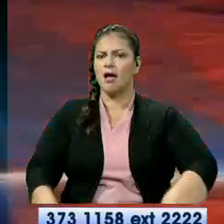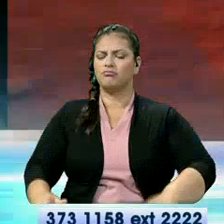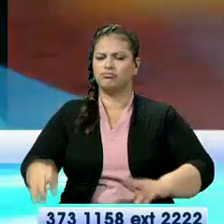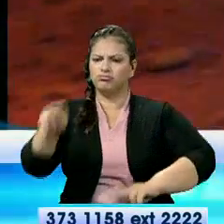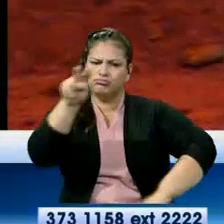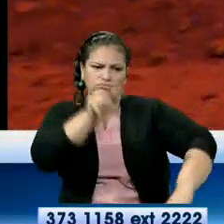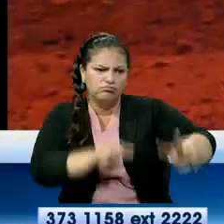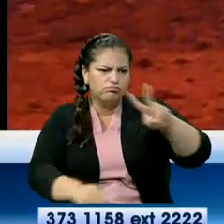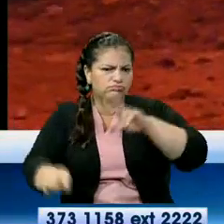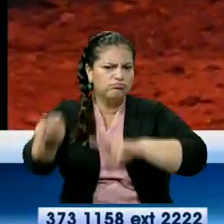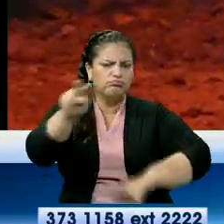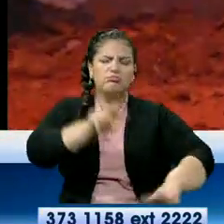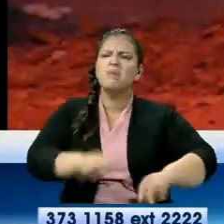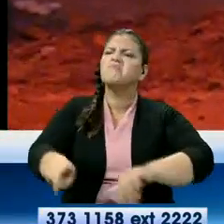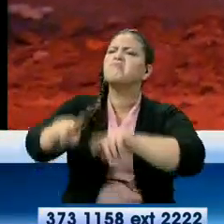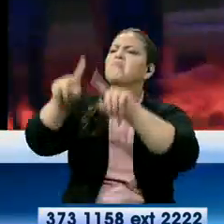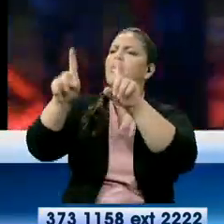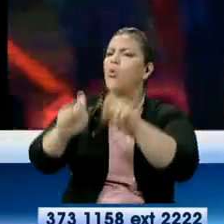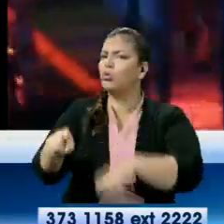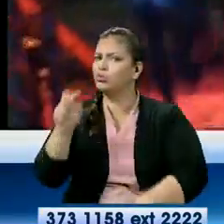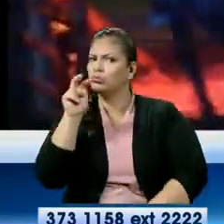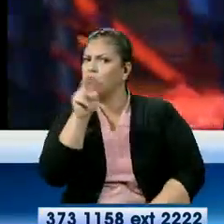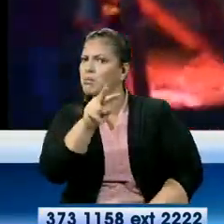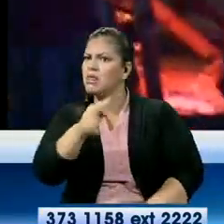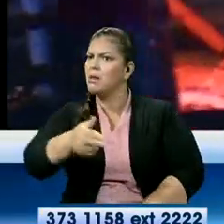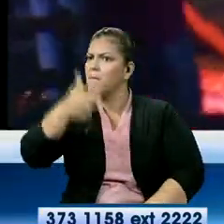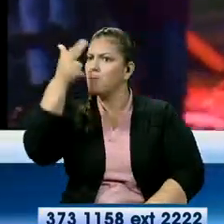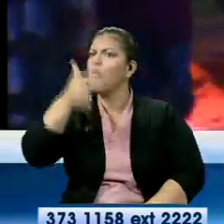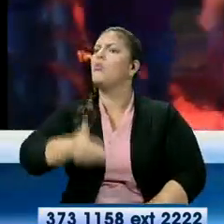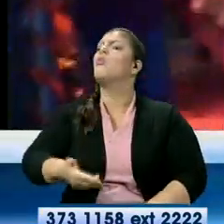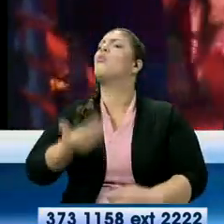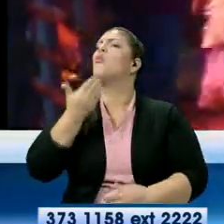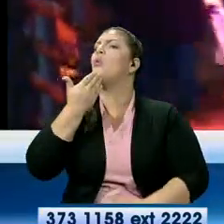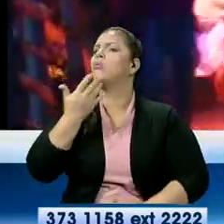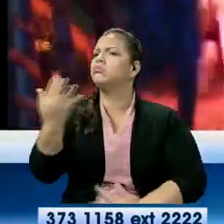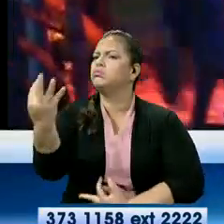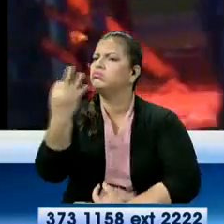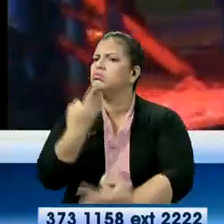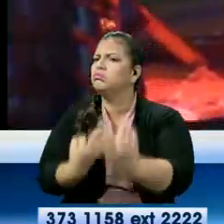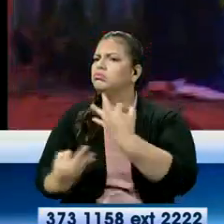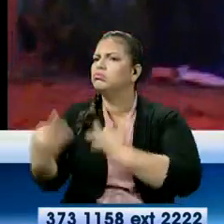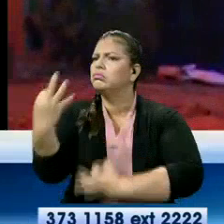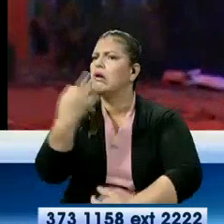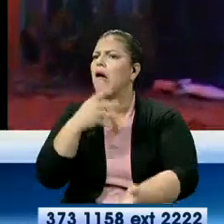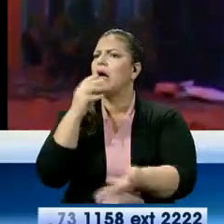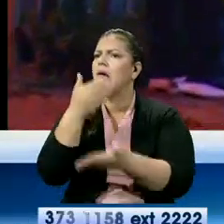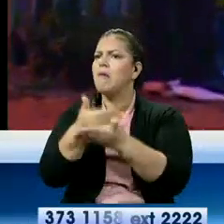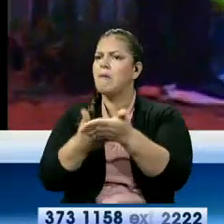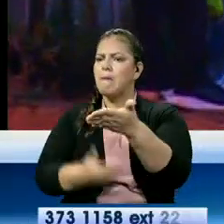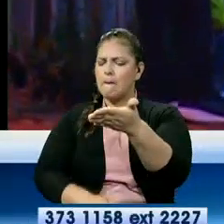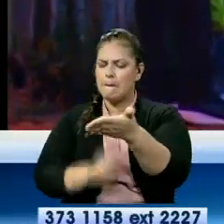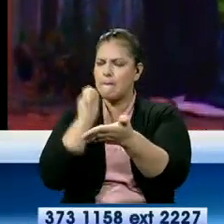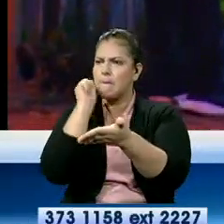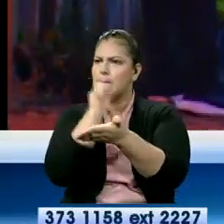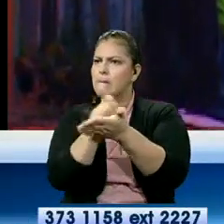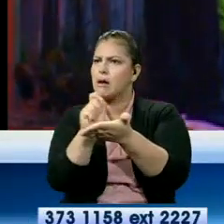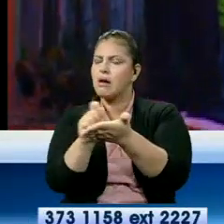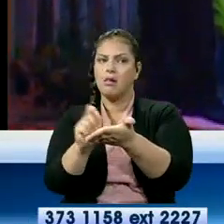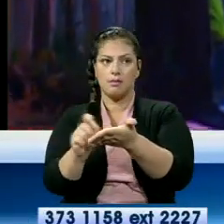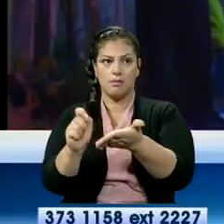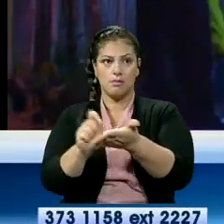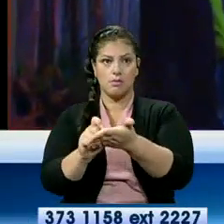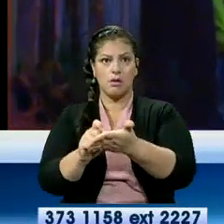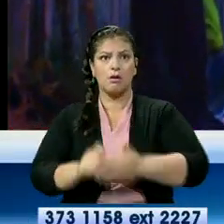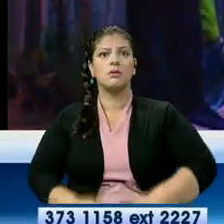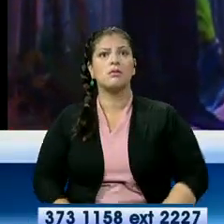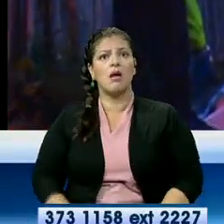levantó información de lo sucedido. Acciones que le permitieron allanar un domicilio y dar con uno de los